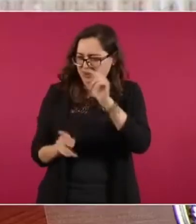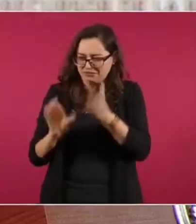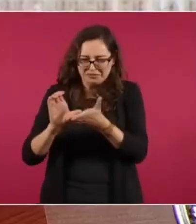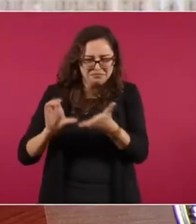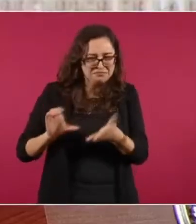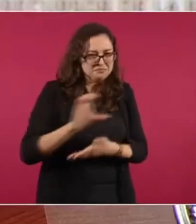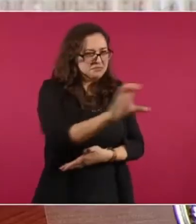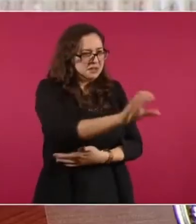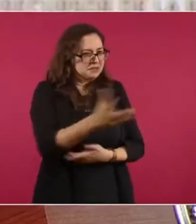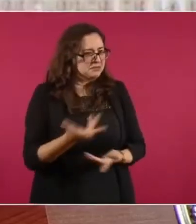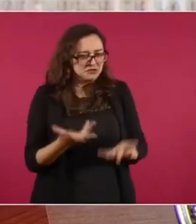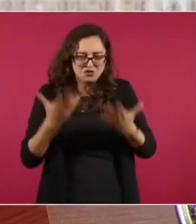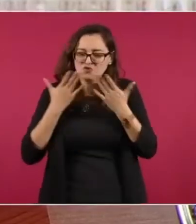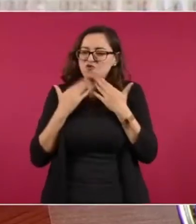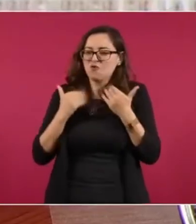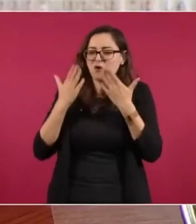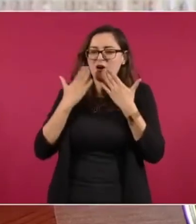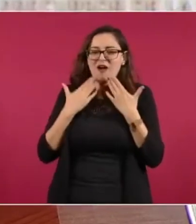Estamos